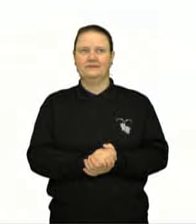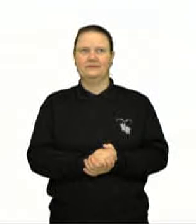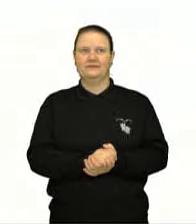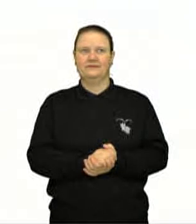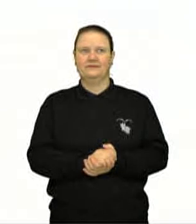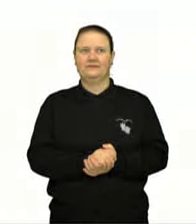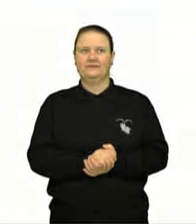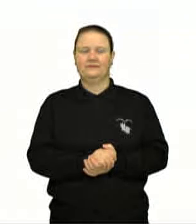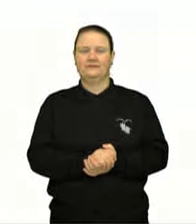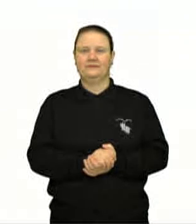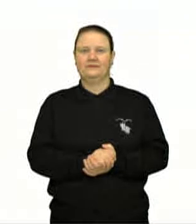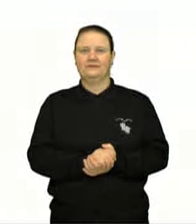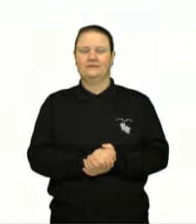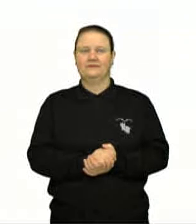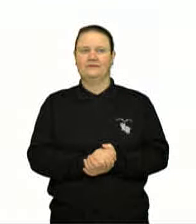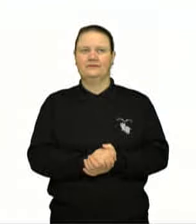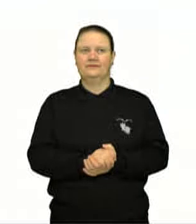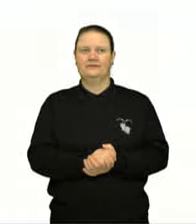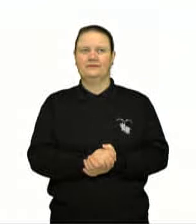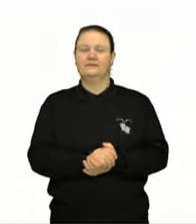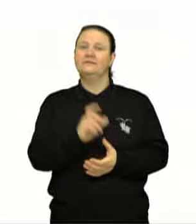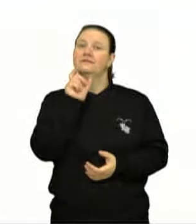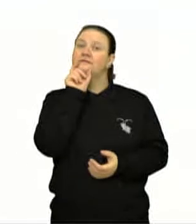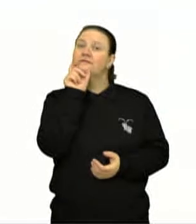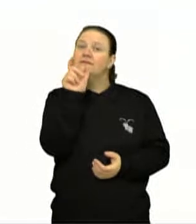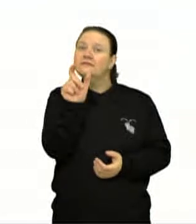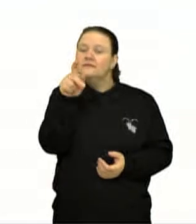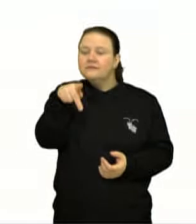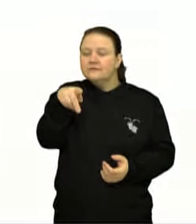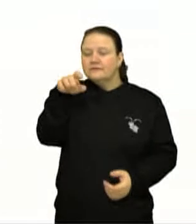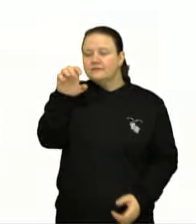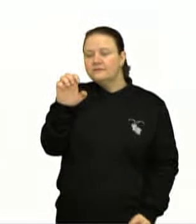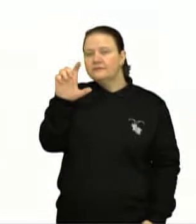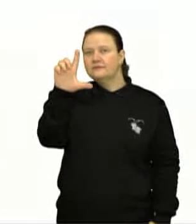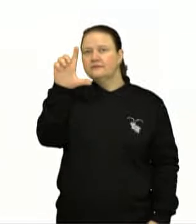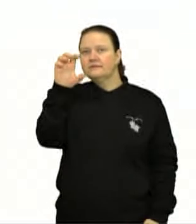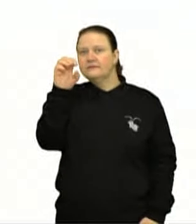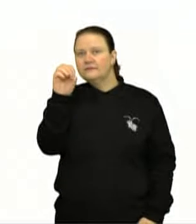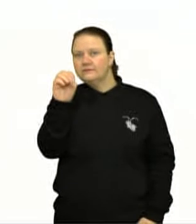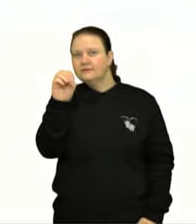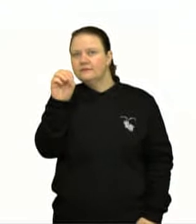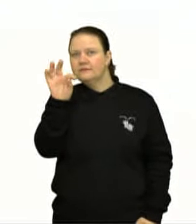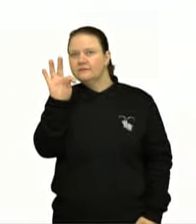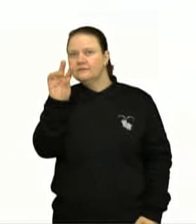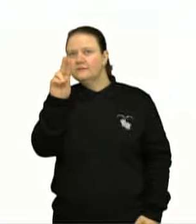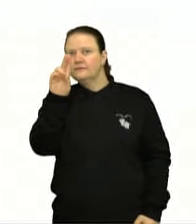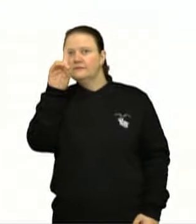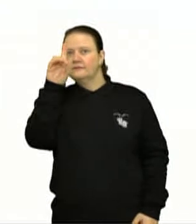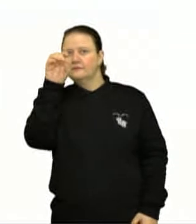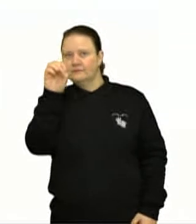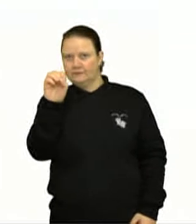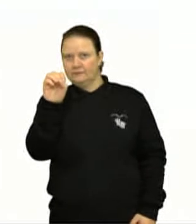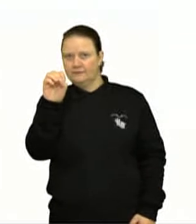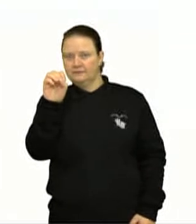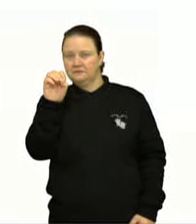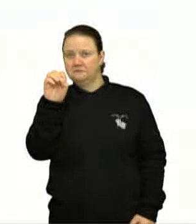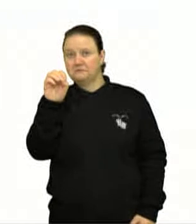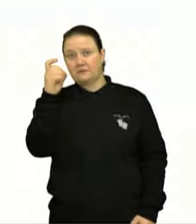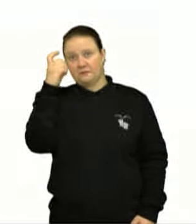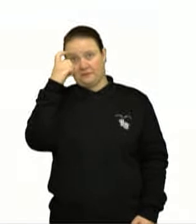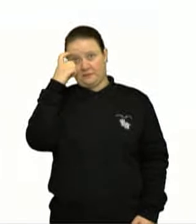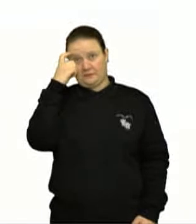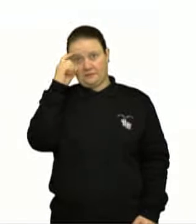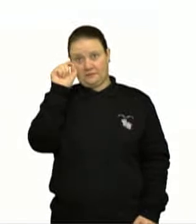la palabra pelotudo, pensando por desconocimiento que era una palabra graciosa e não muito ofensiva.